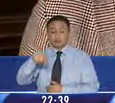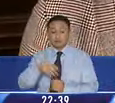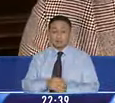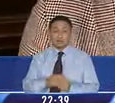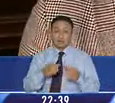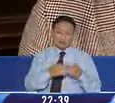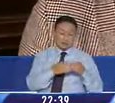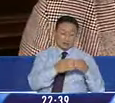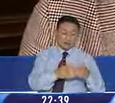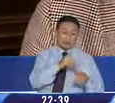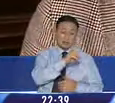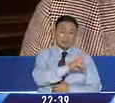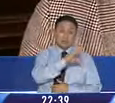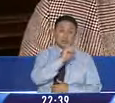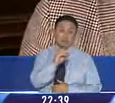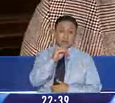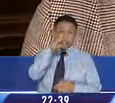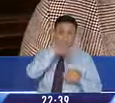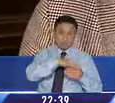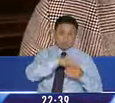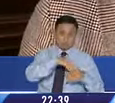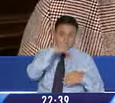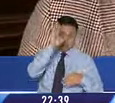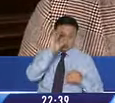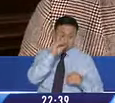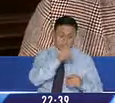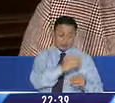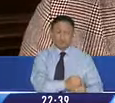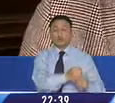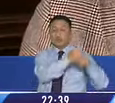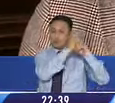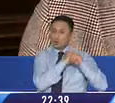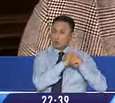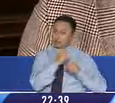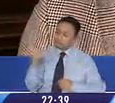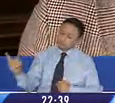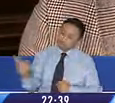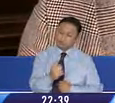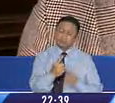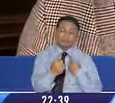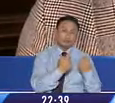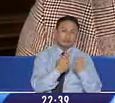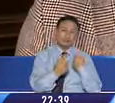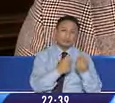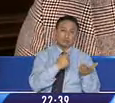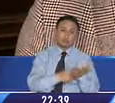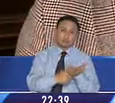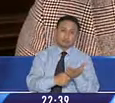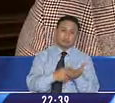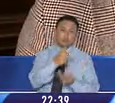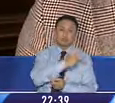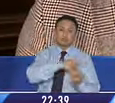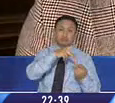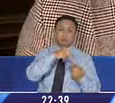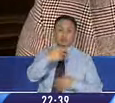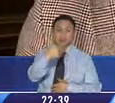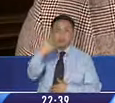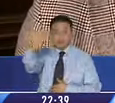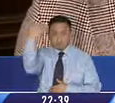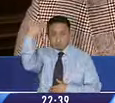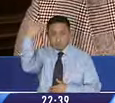jurisdicciones con más de 100.000 electores son las que de forma obligatoria tendrán que desarrollar estos debates para prefecturas y alcaldías.